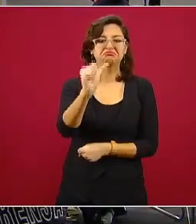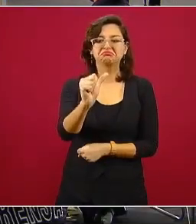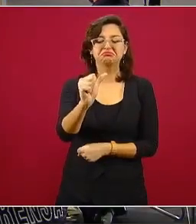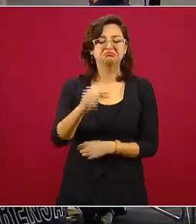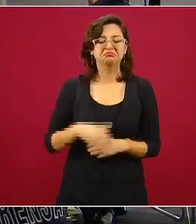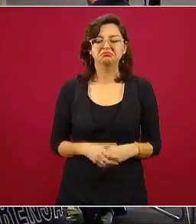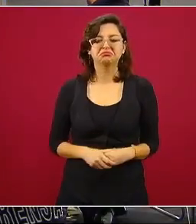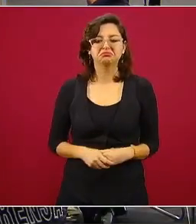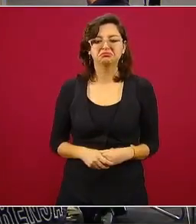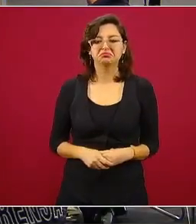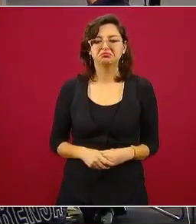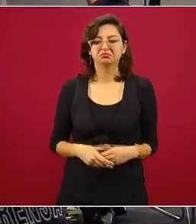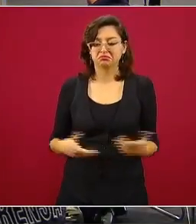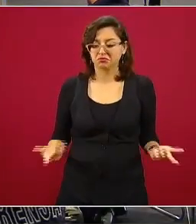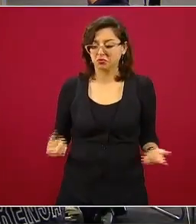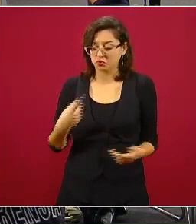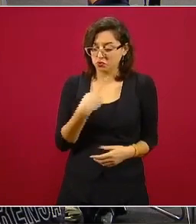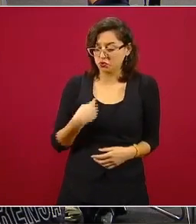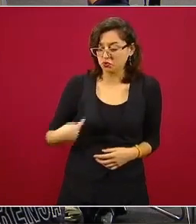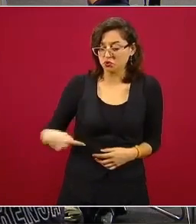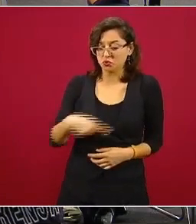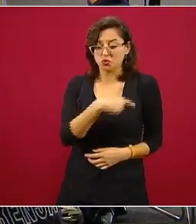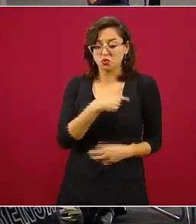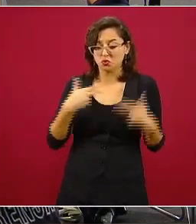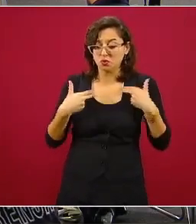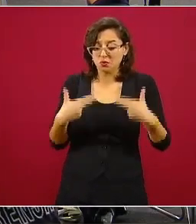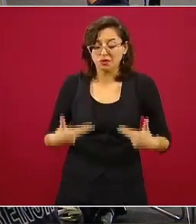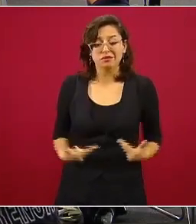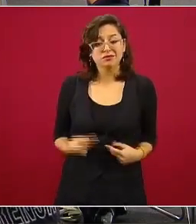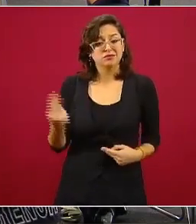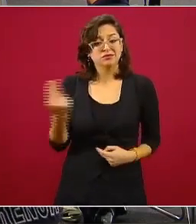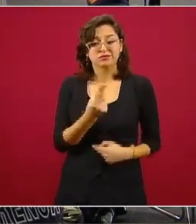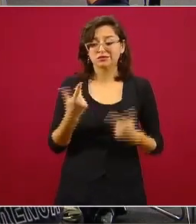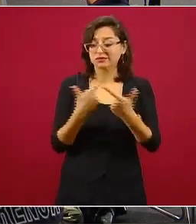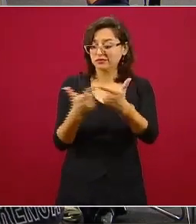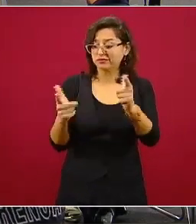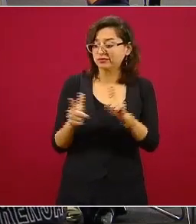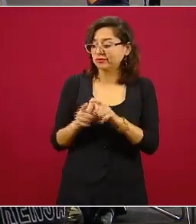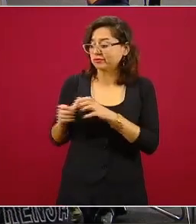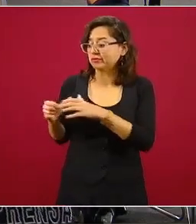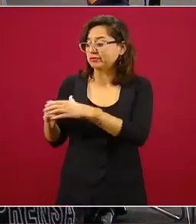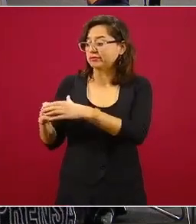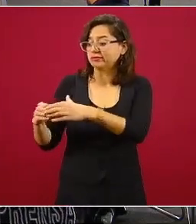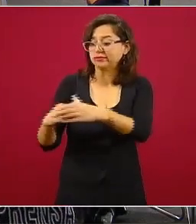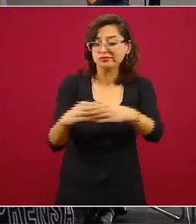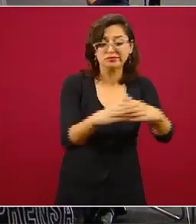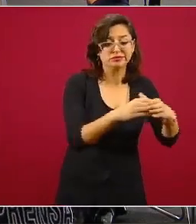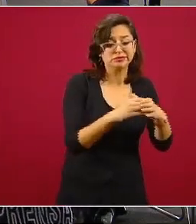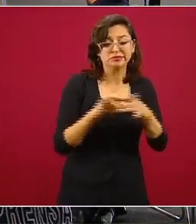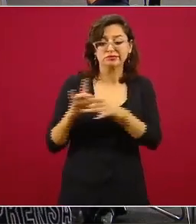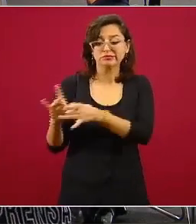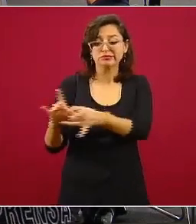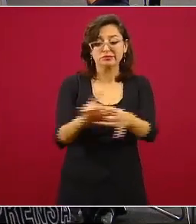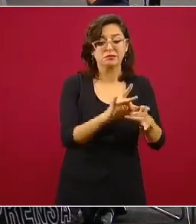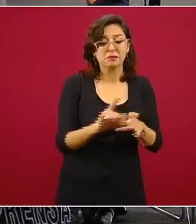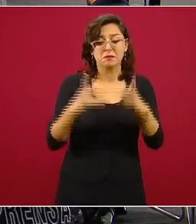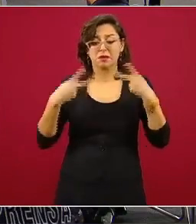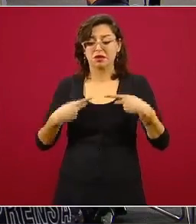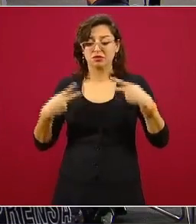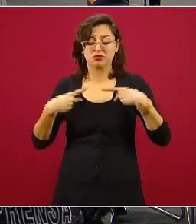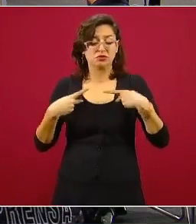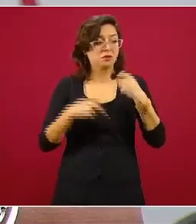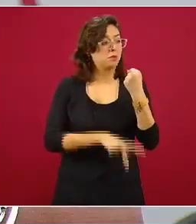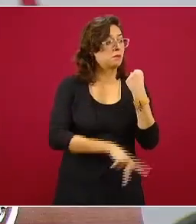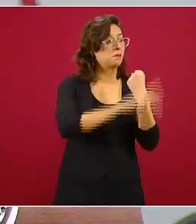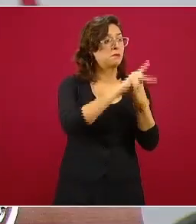Somos seres gregarios por naturaleza y todas las personas y todos los pueblos